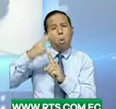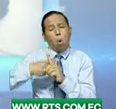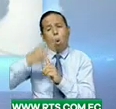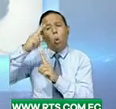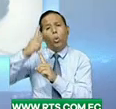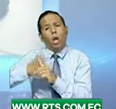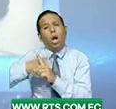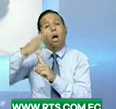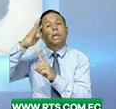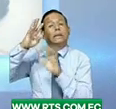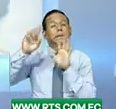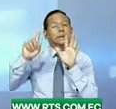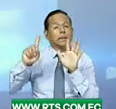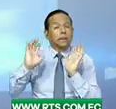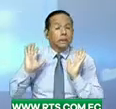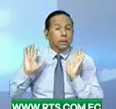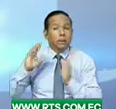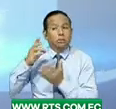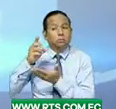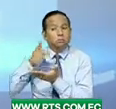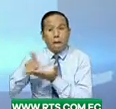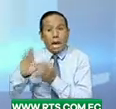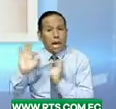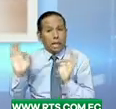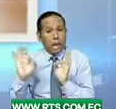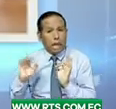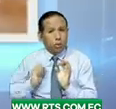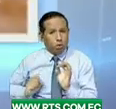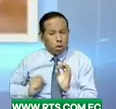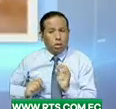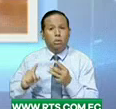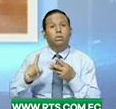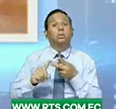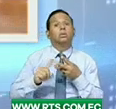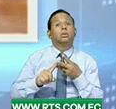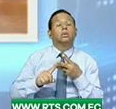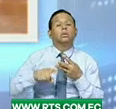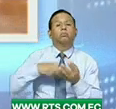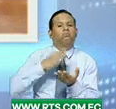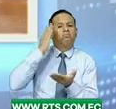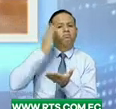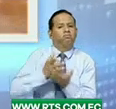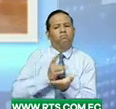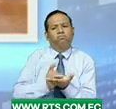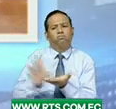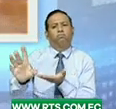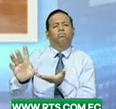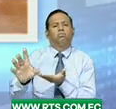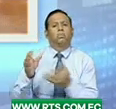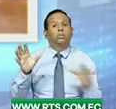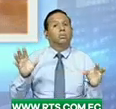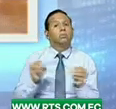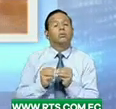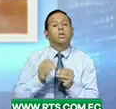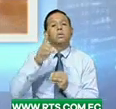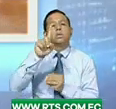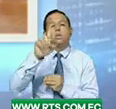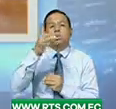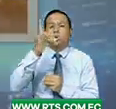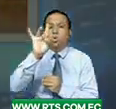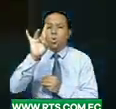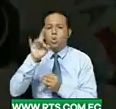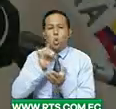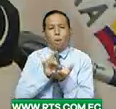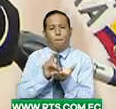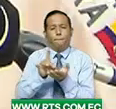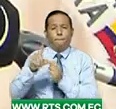y destitución. En los últimos 2 años han sancionado a 118 operadores, 6 fueron